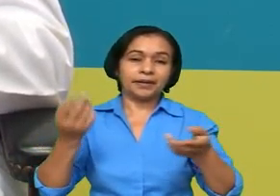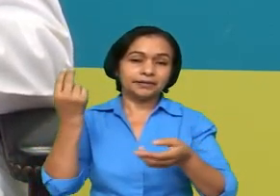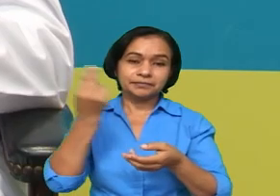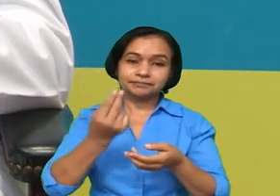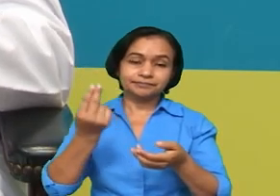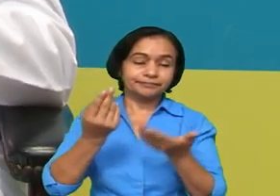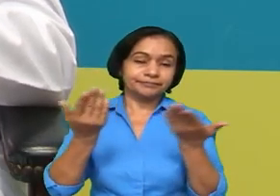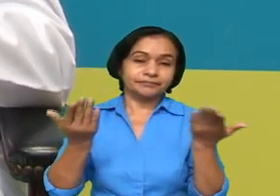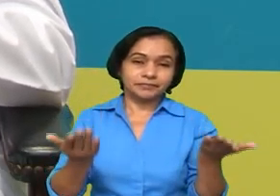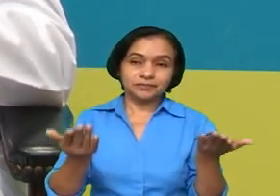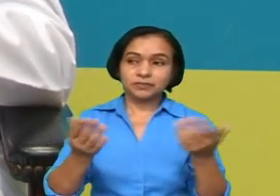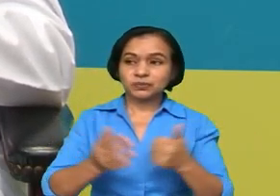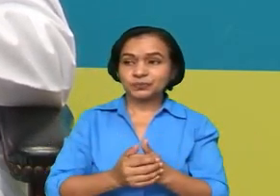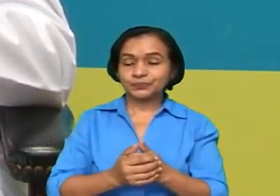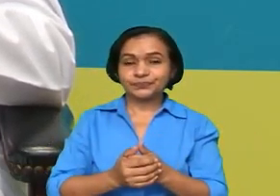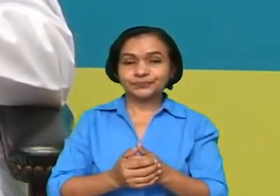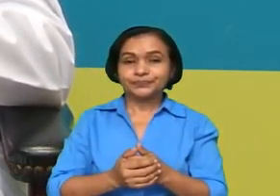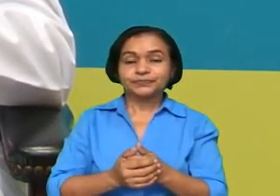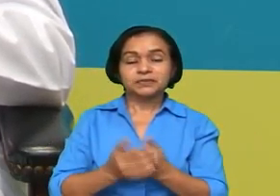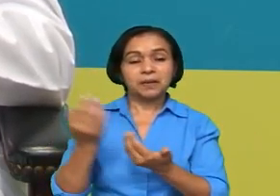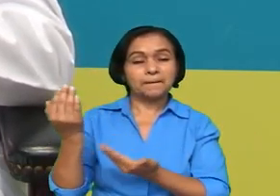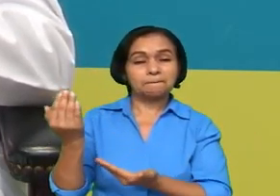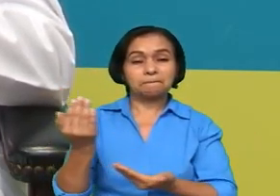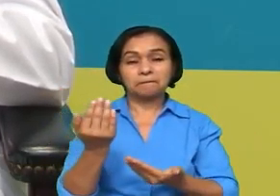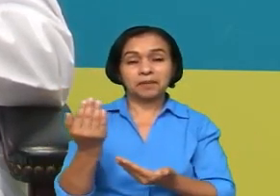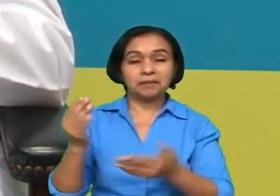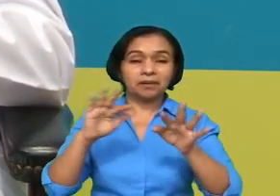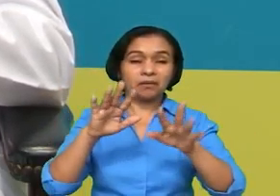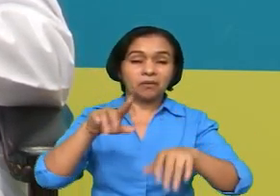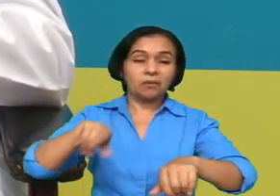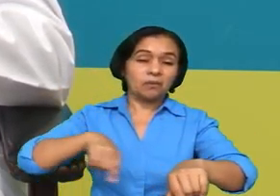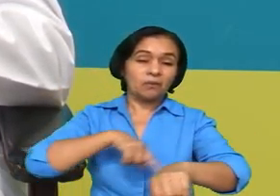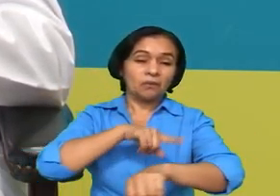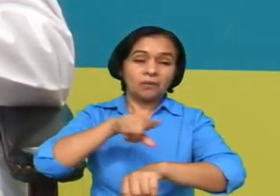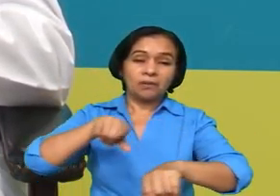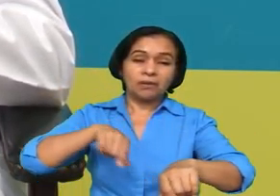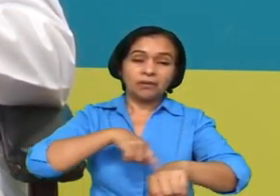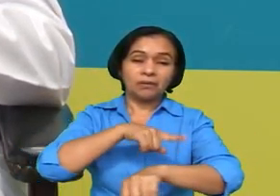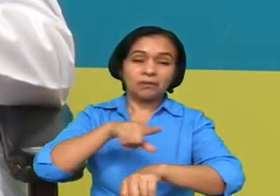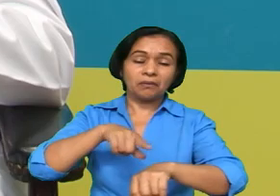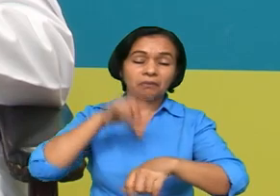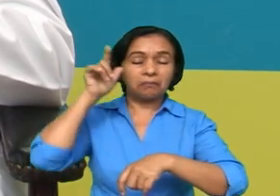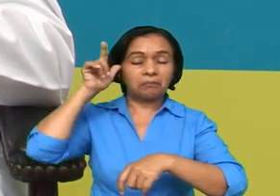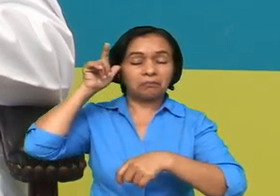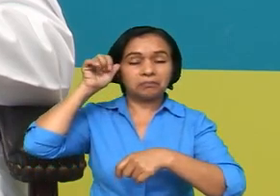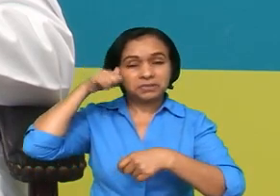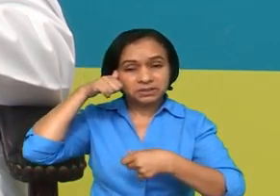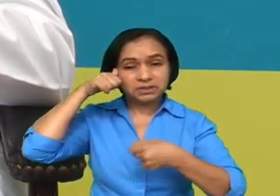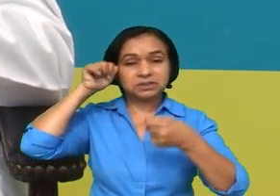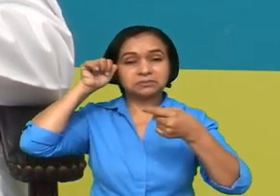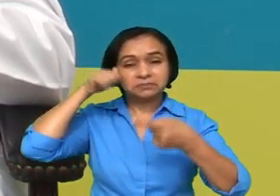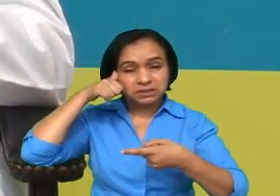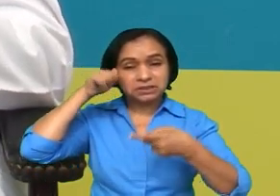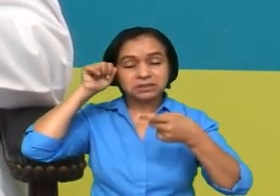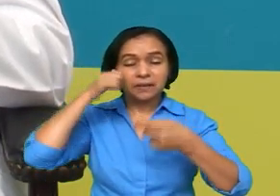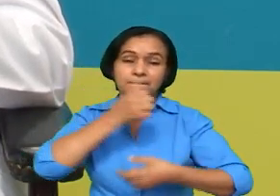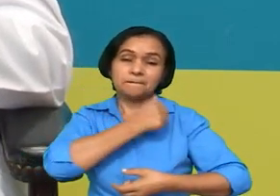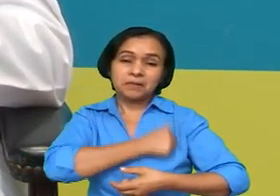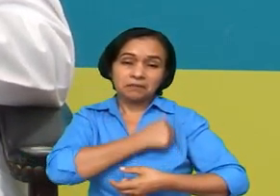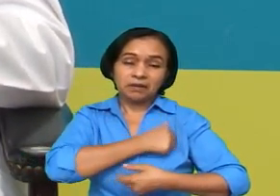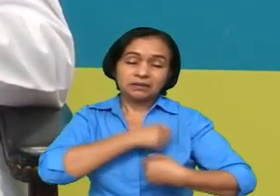Entonces, la bebé pasa horas, hace orina, hace pupú.